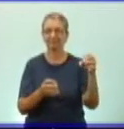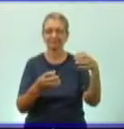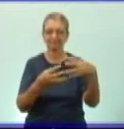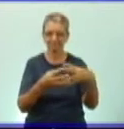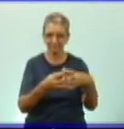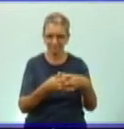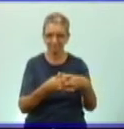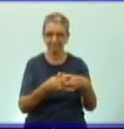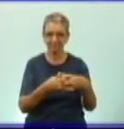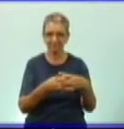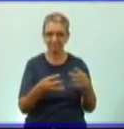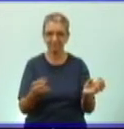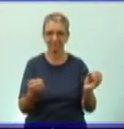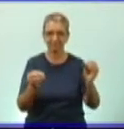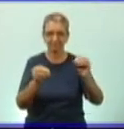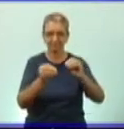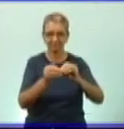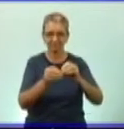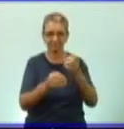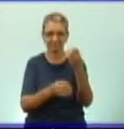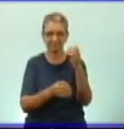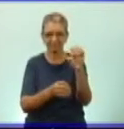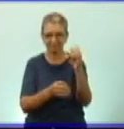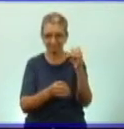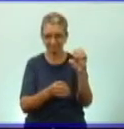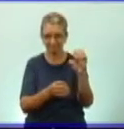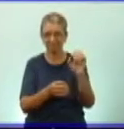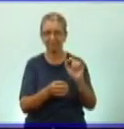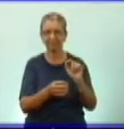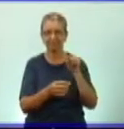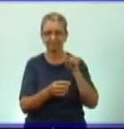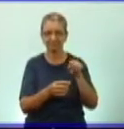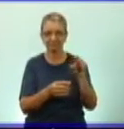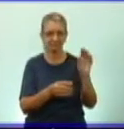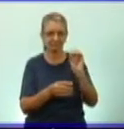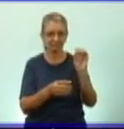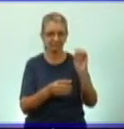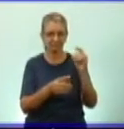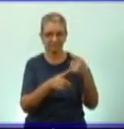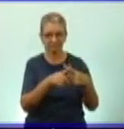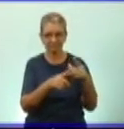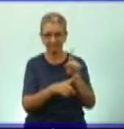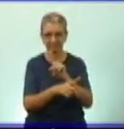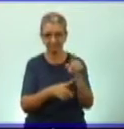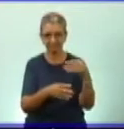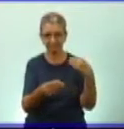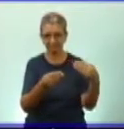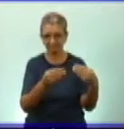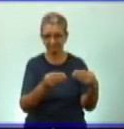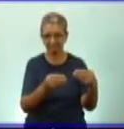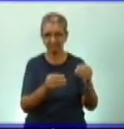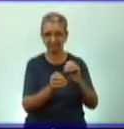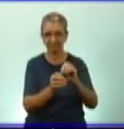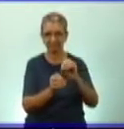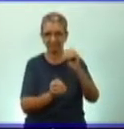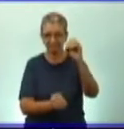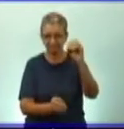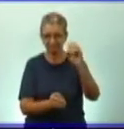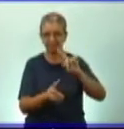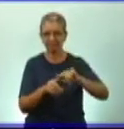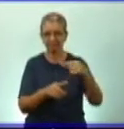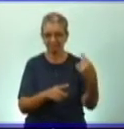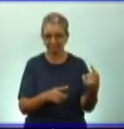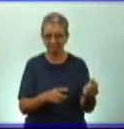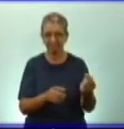por compartimiento de electrones y que en el caso de los óxidos no metálicos es covalente polar porque los electrones